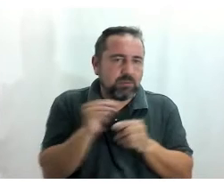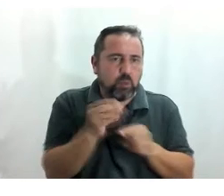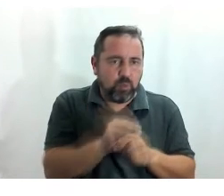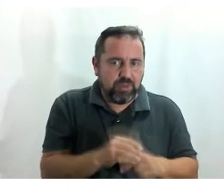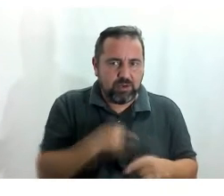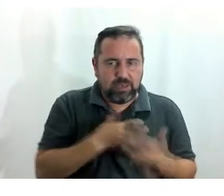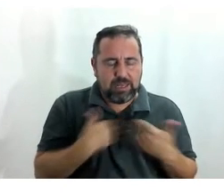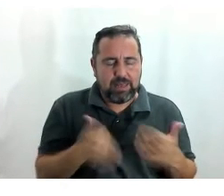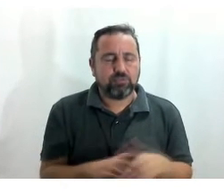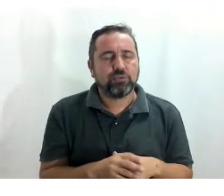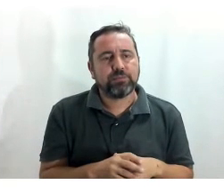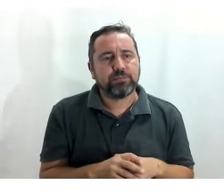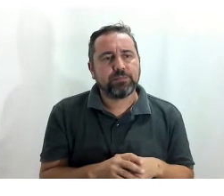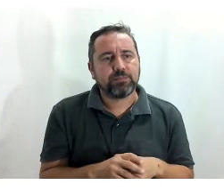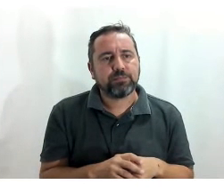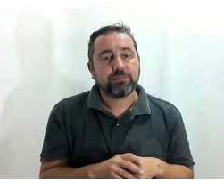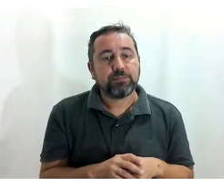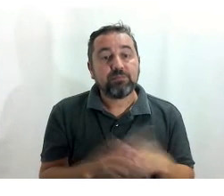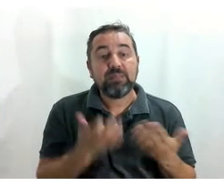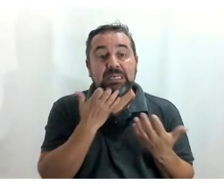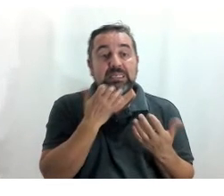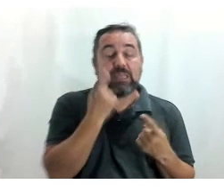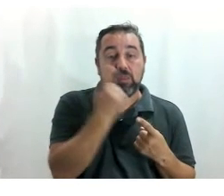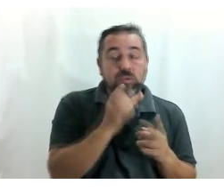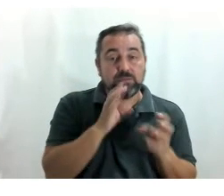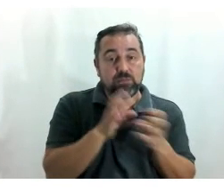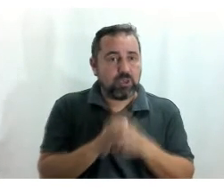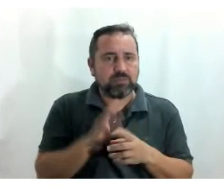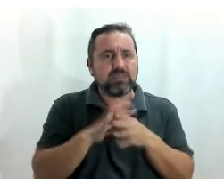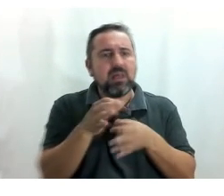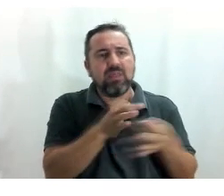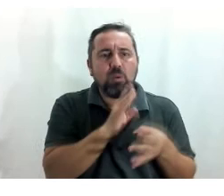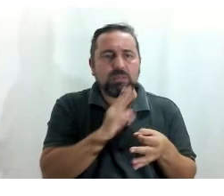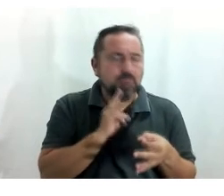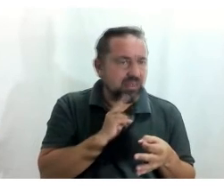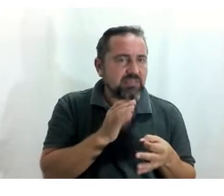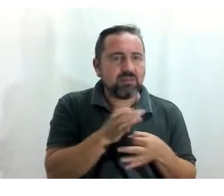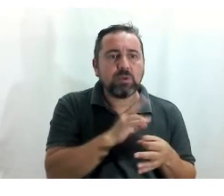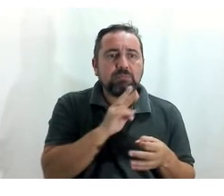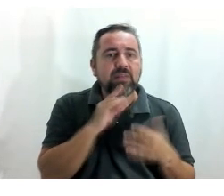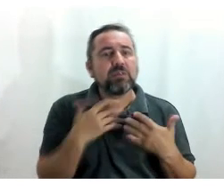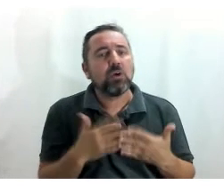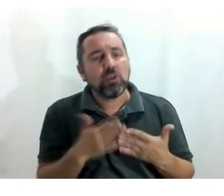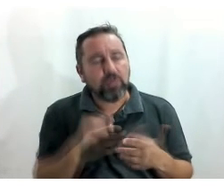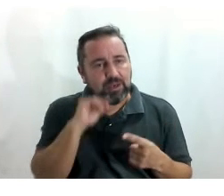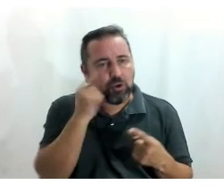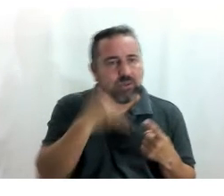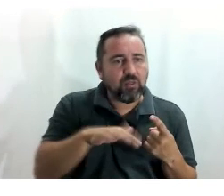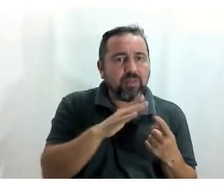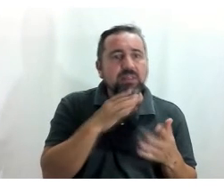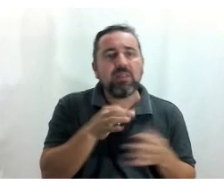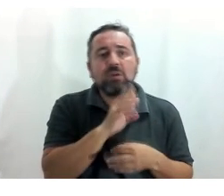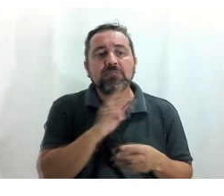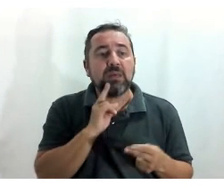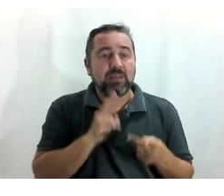queramos. Si empezamos por cada uno de estos bloques, empezamos con las células madres. Las células madres, ¿de dónde se localizan? Las células madres